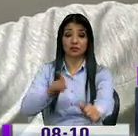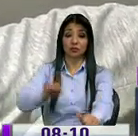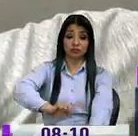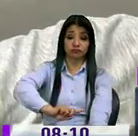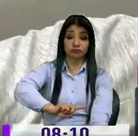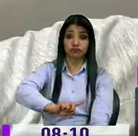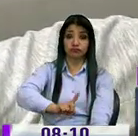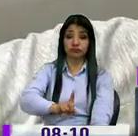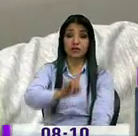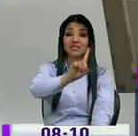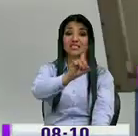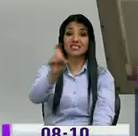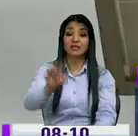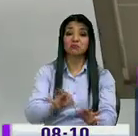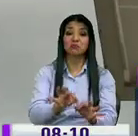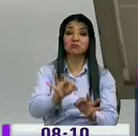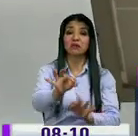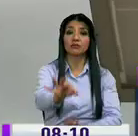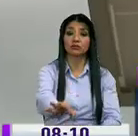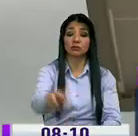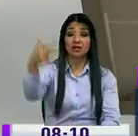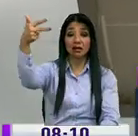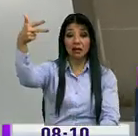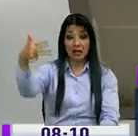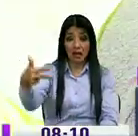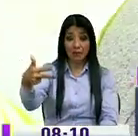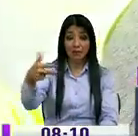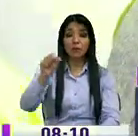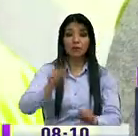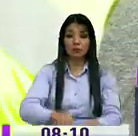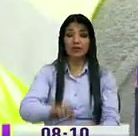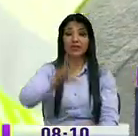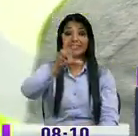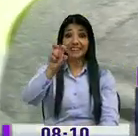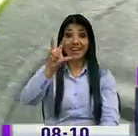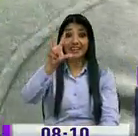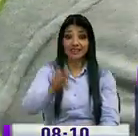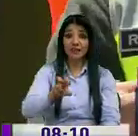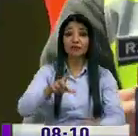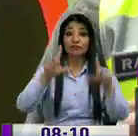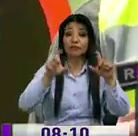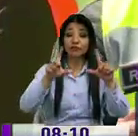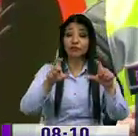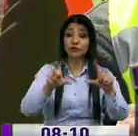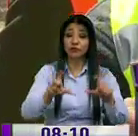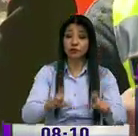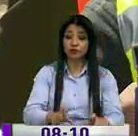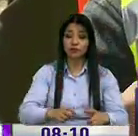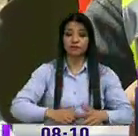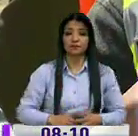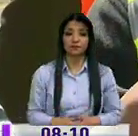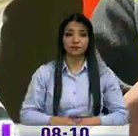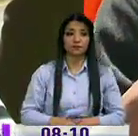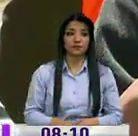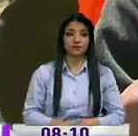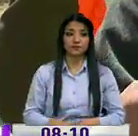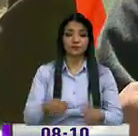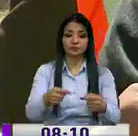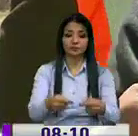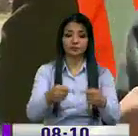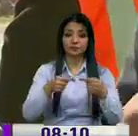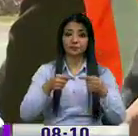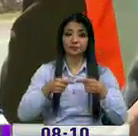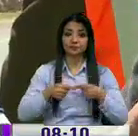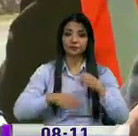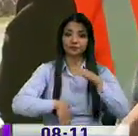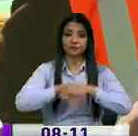es de 100 metros y las cámaras pueden captar hasta 30 fotografías a la vez. El rango de captación es de